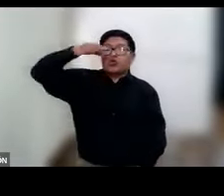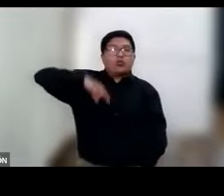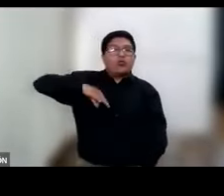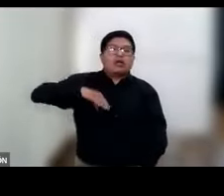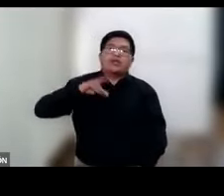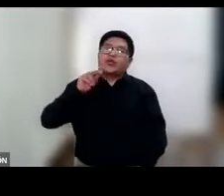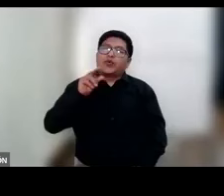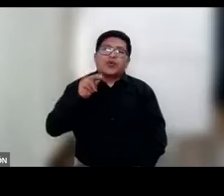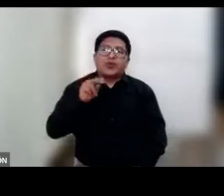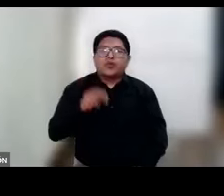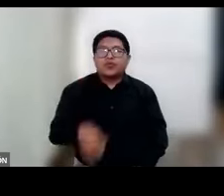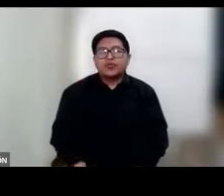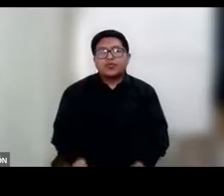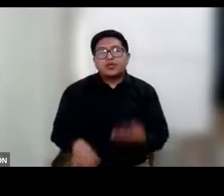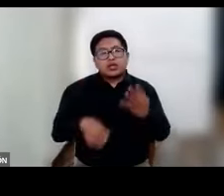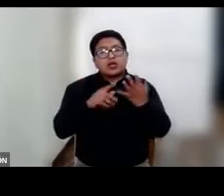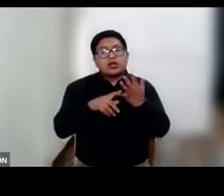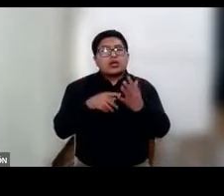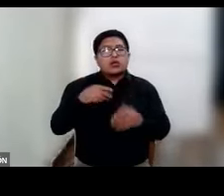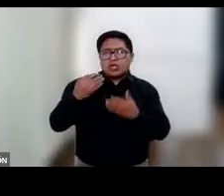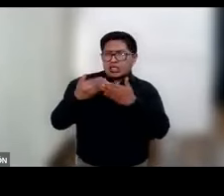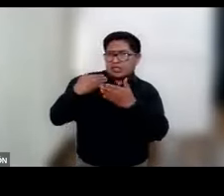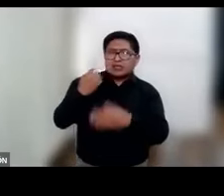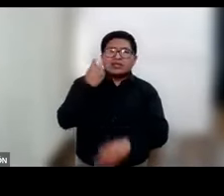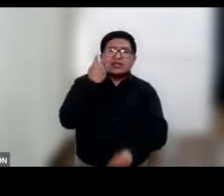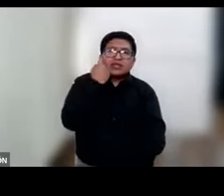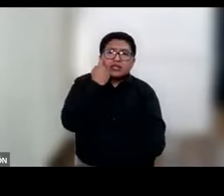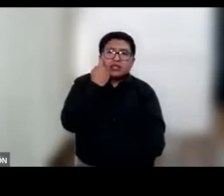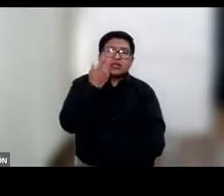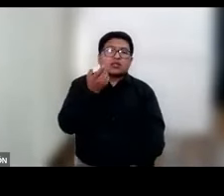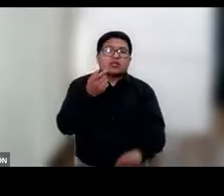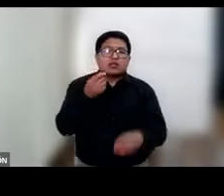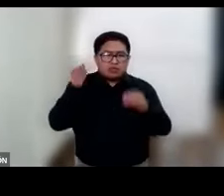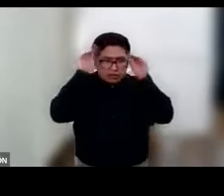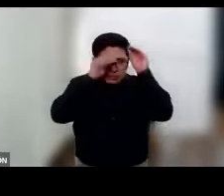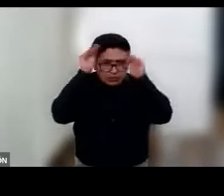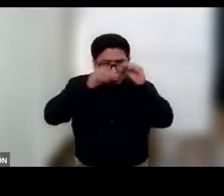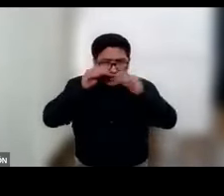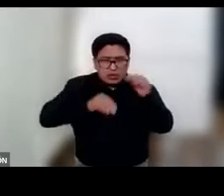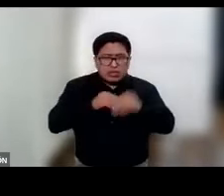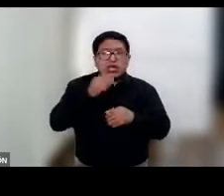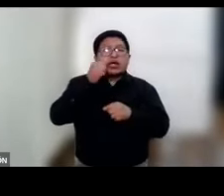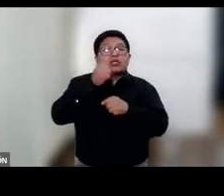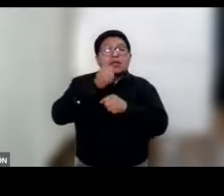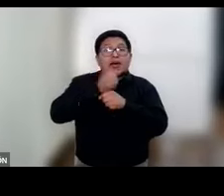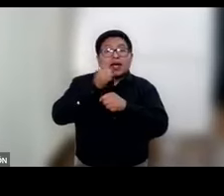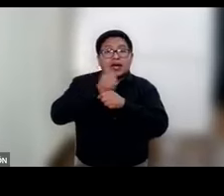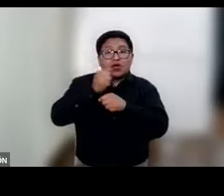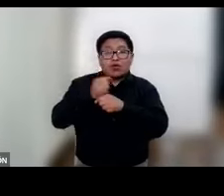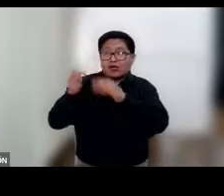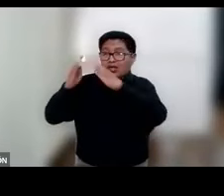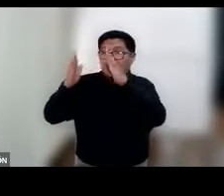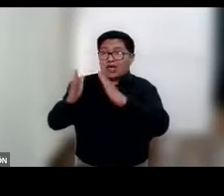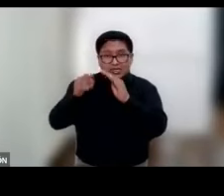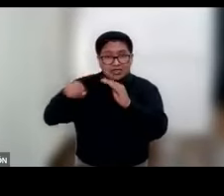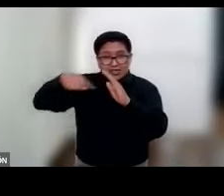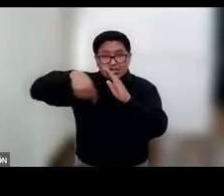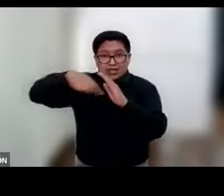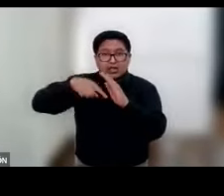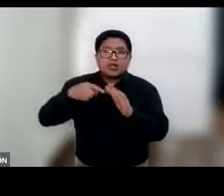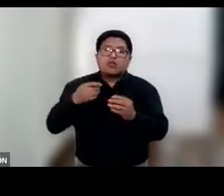comenzamos en los últimos años a documentar y a ponerle nombre también al trabajo doméstico es decir hay muchas